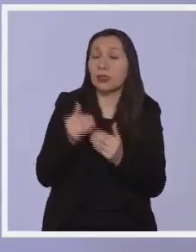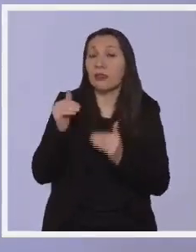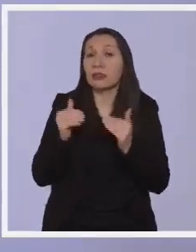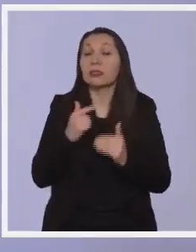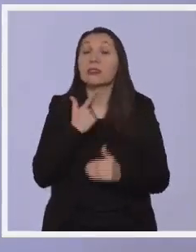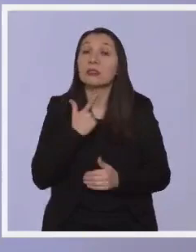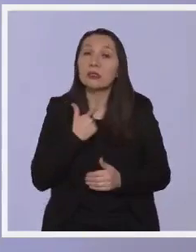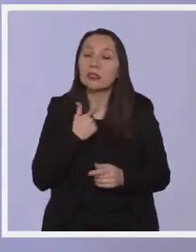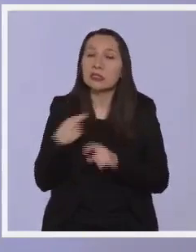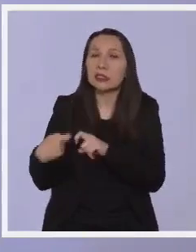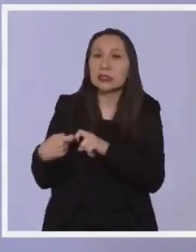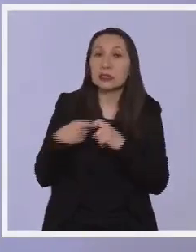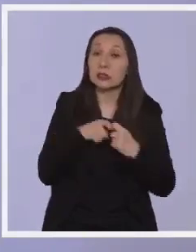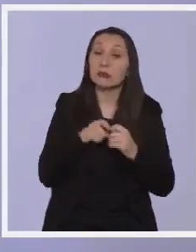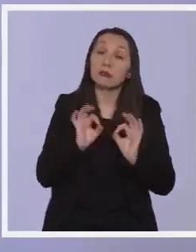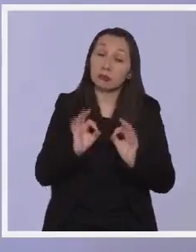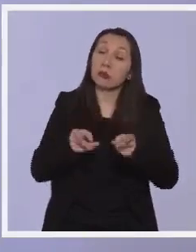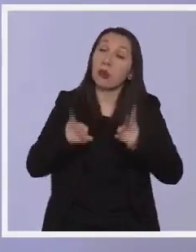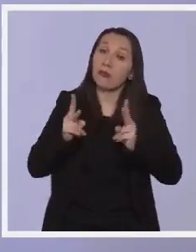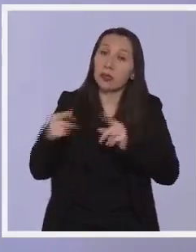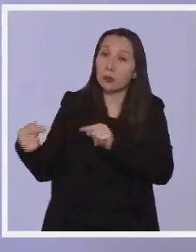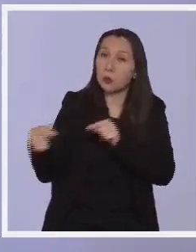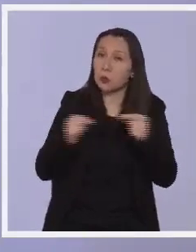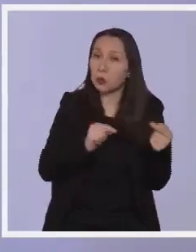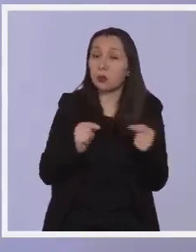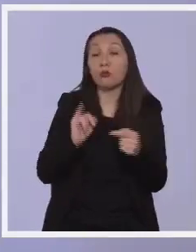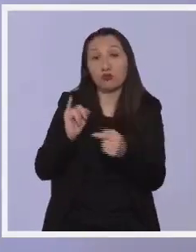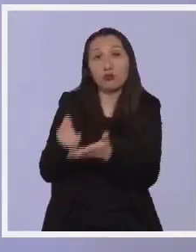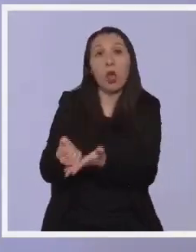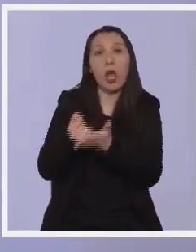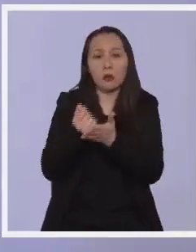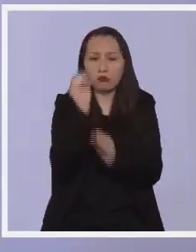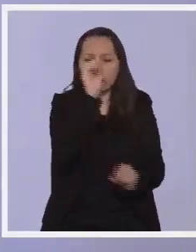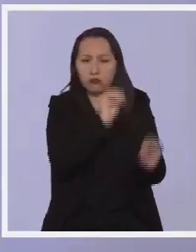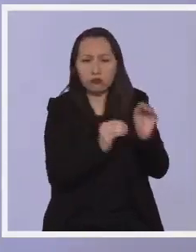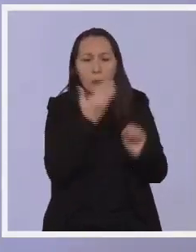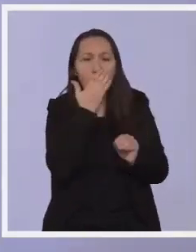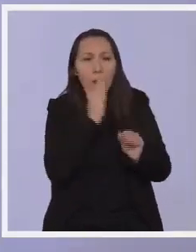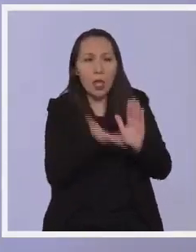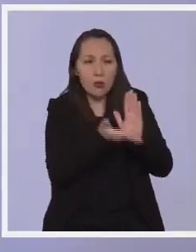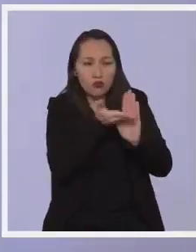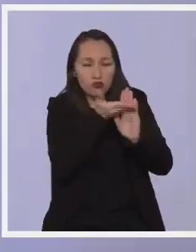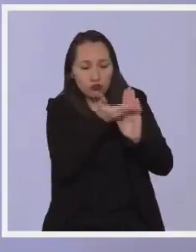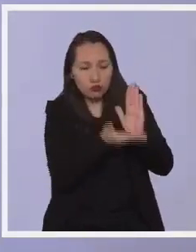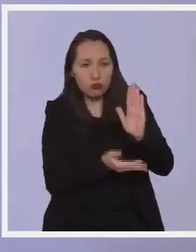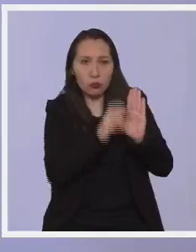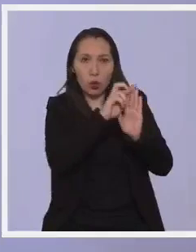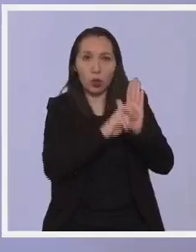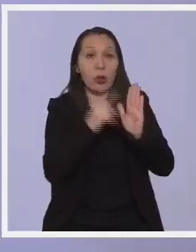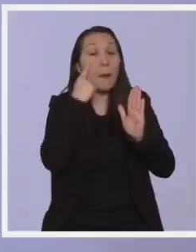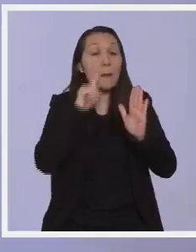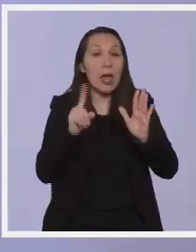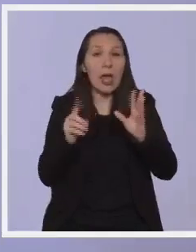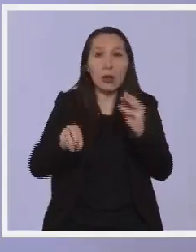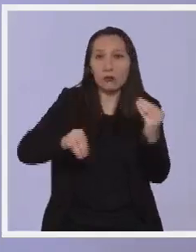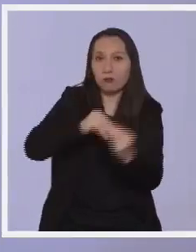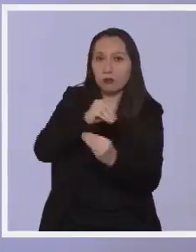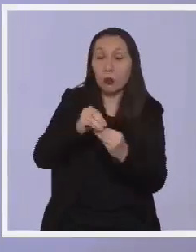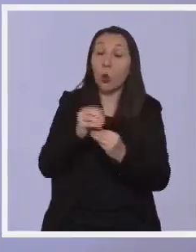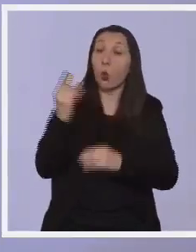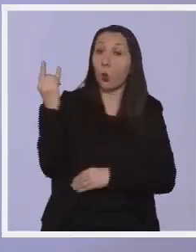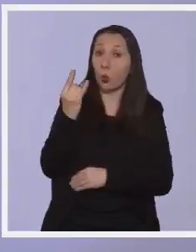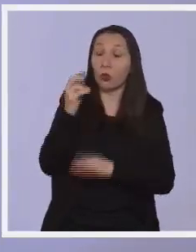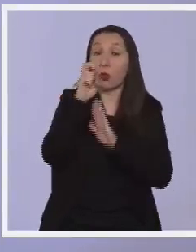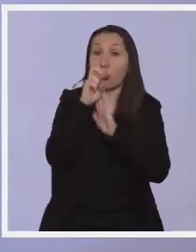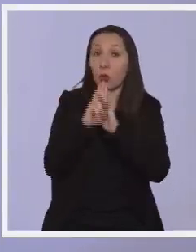se traduce en debates que son legítimos y ciertamente ayudan a mejorar el proyecto, pero que los estamos combinando con la urgencia. Este